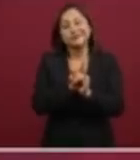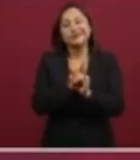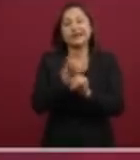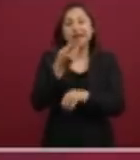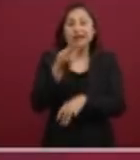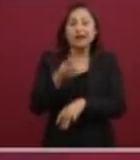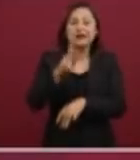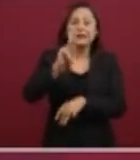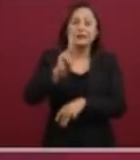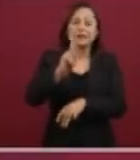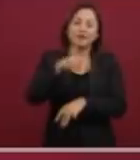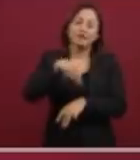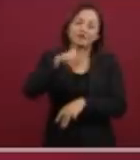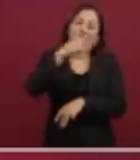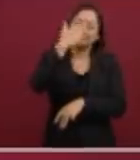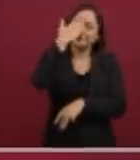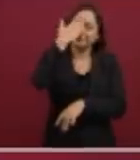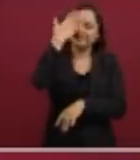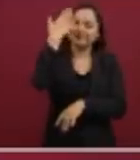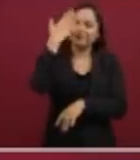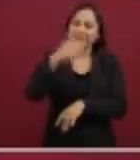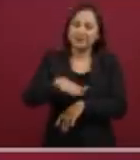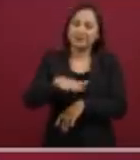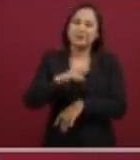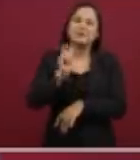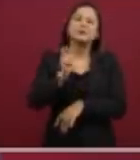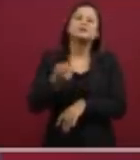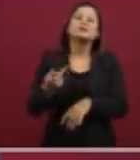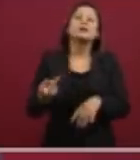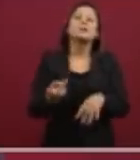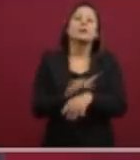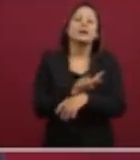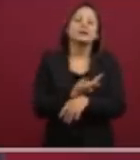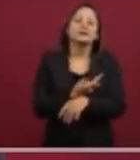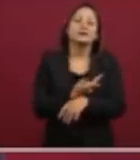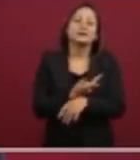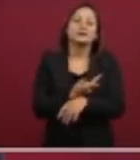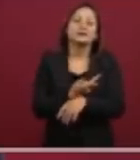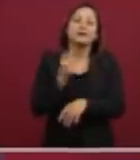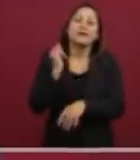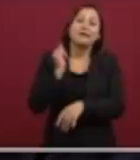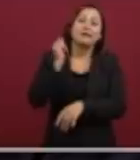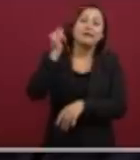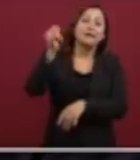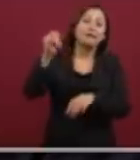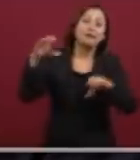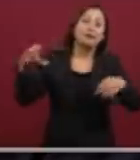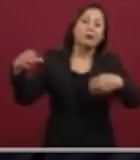en la mayoría de las comunidades no hay internet,